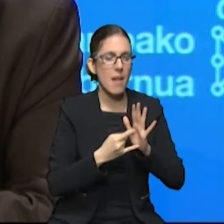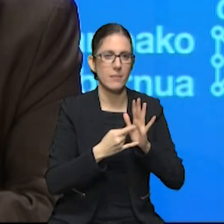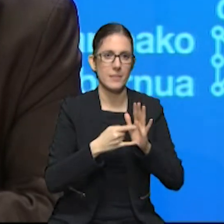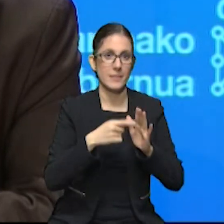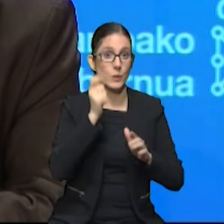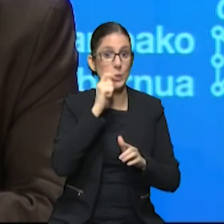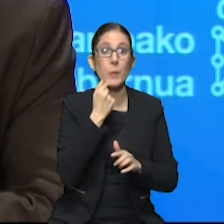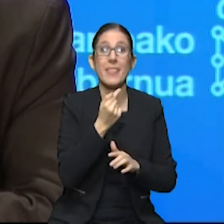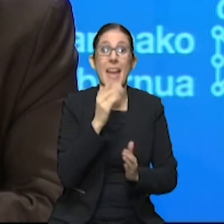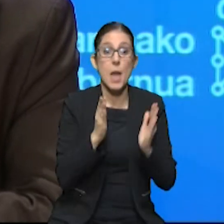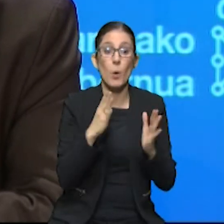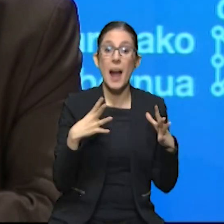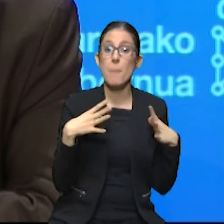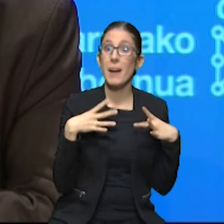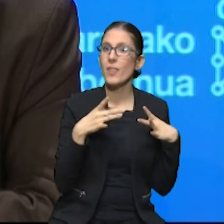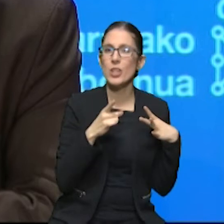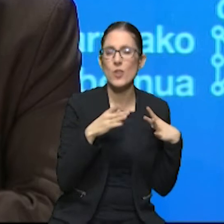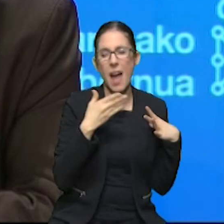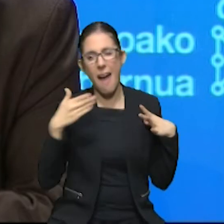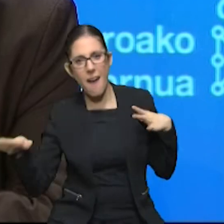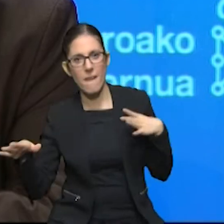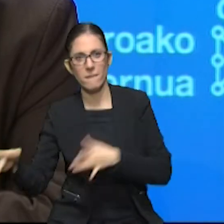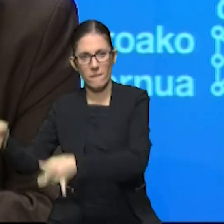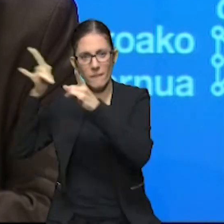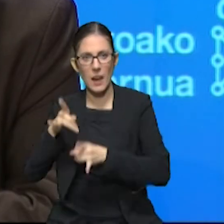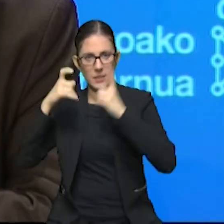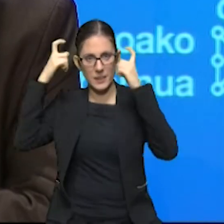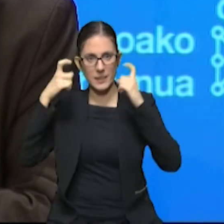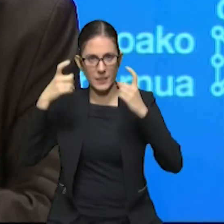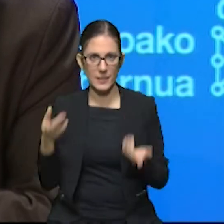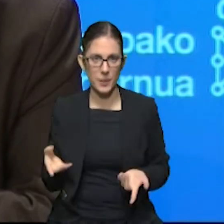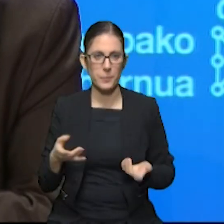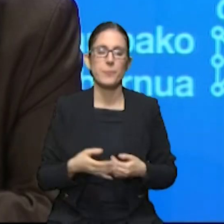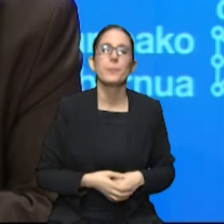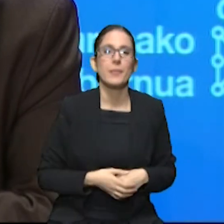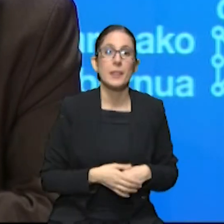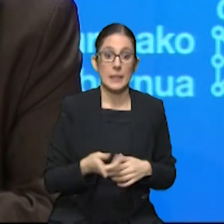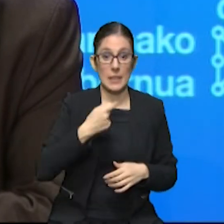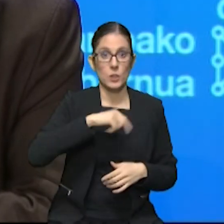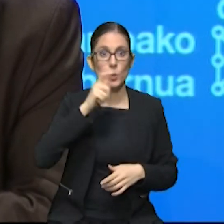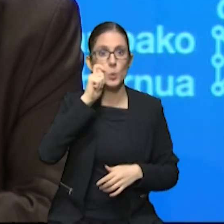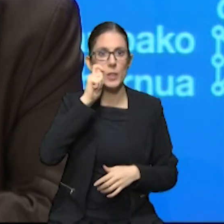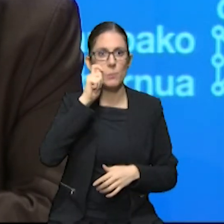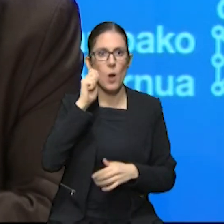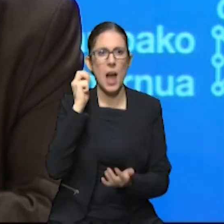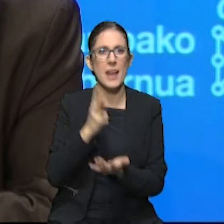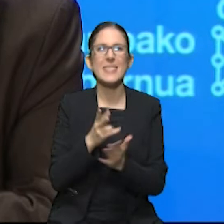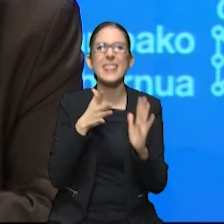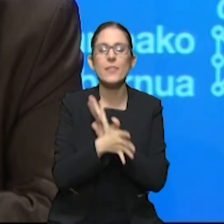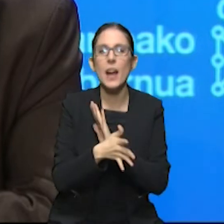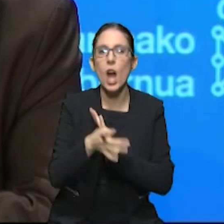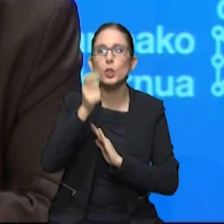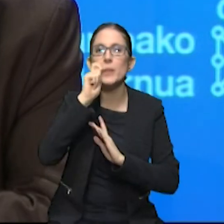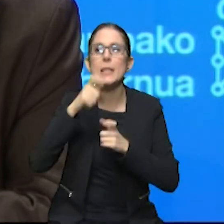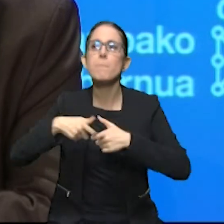vacacionales y con un elevado gasto medio de diario. Pero, apostar por el turismo no quiere decir siempre más turistas, sino que